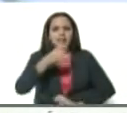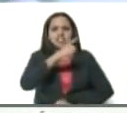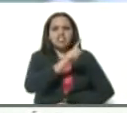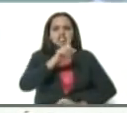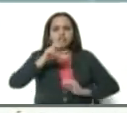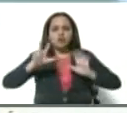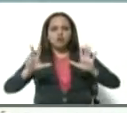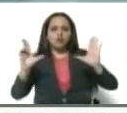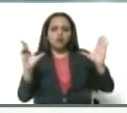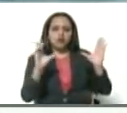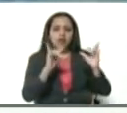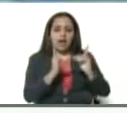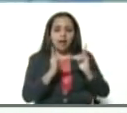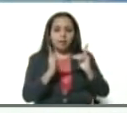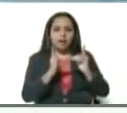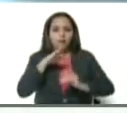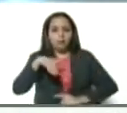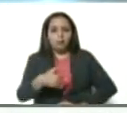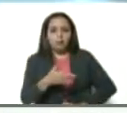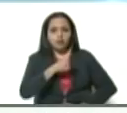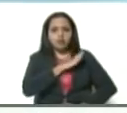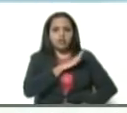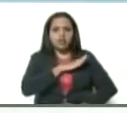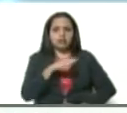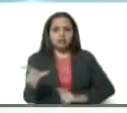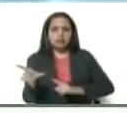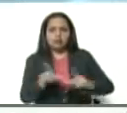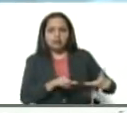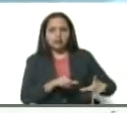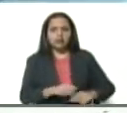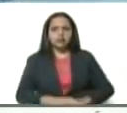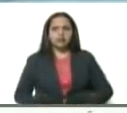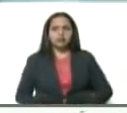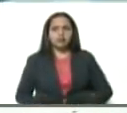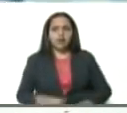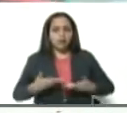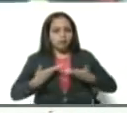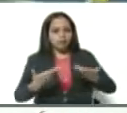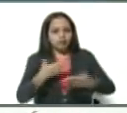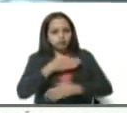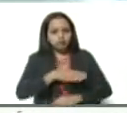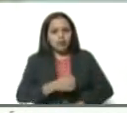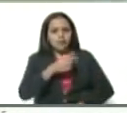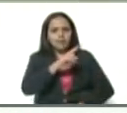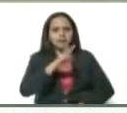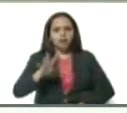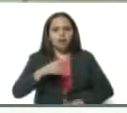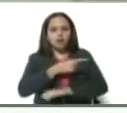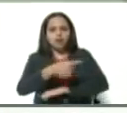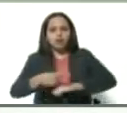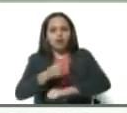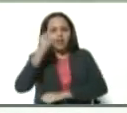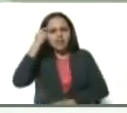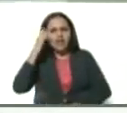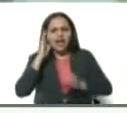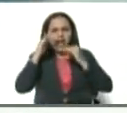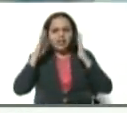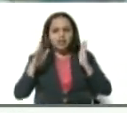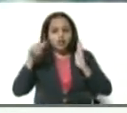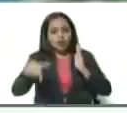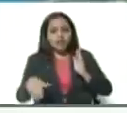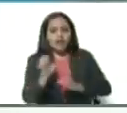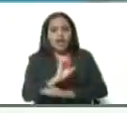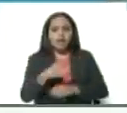camas que podemos nosotros tener en condiciones totalmente dispuesta a las 24 horas del día para atender desde esta